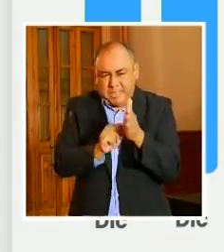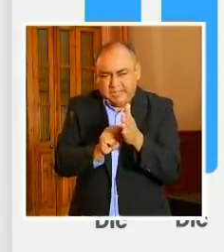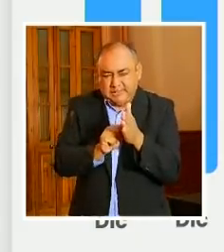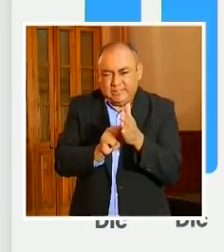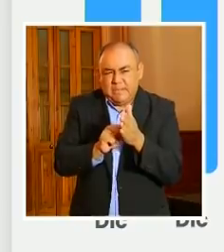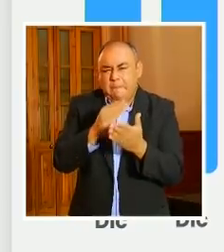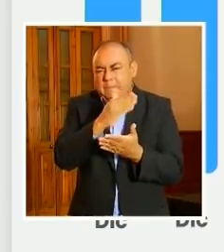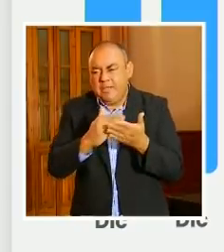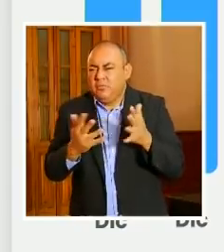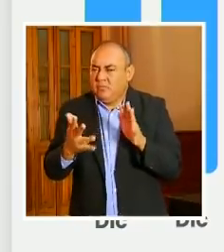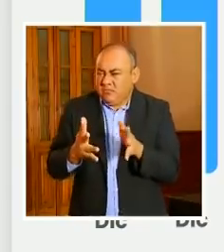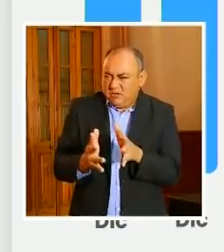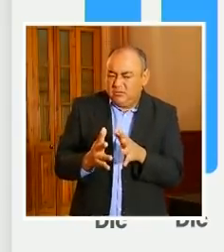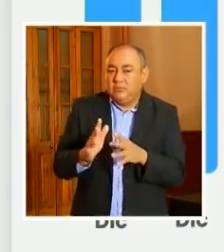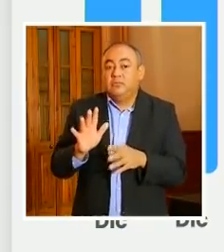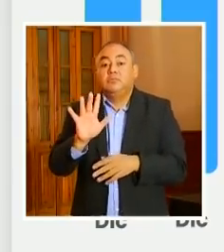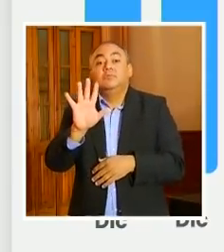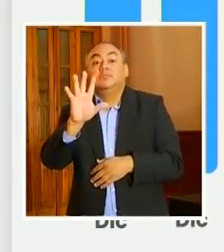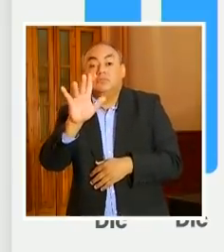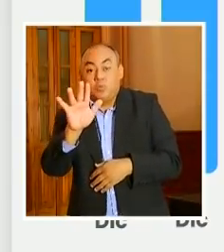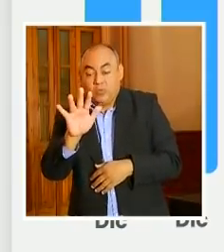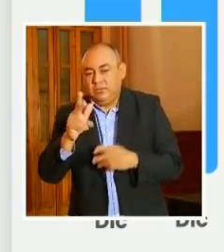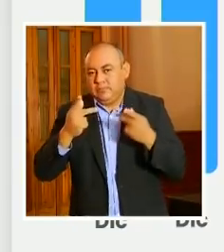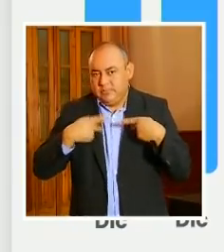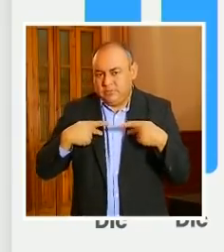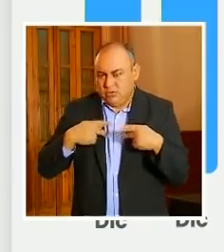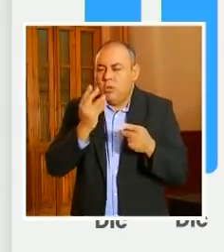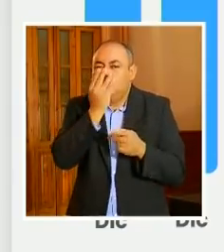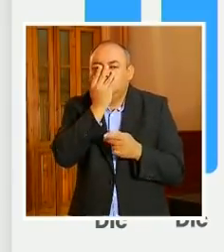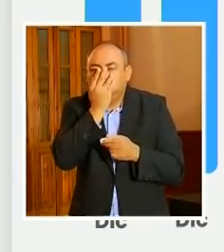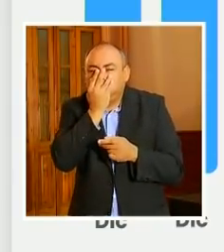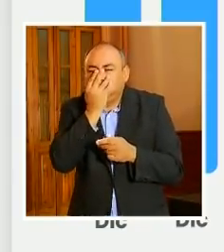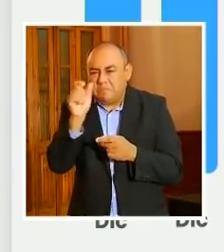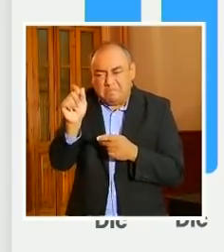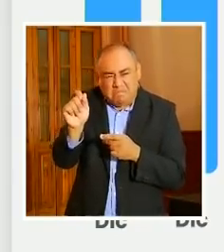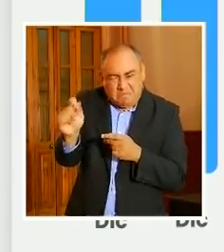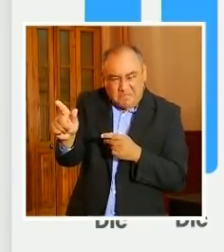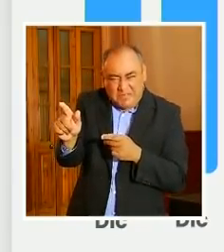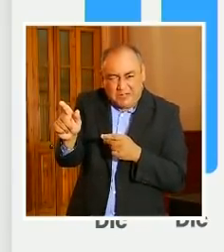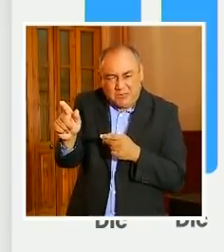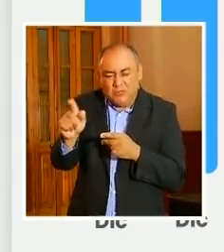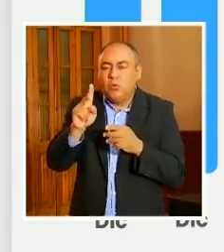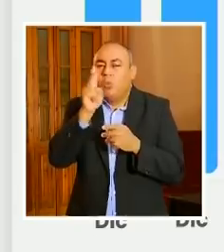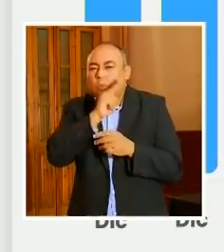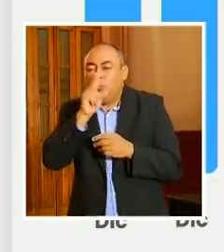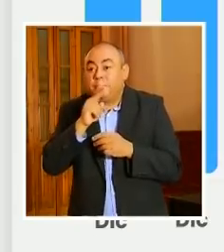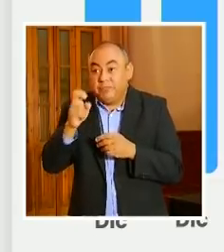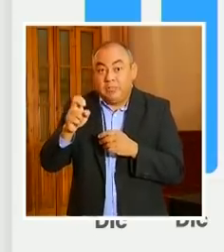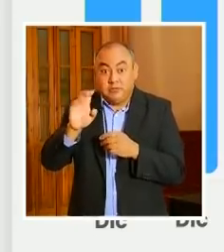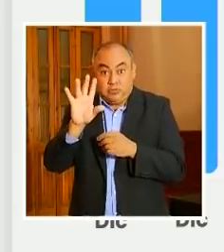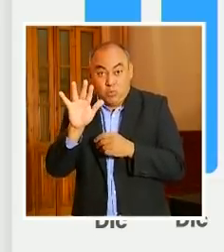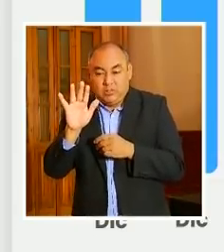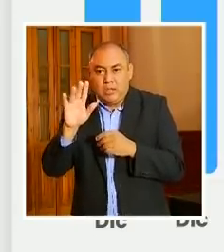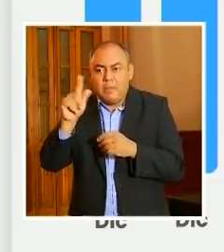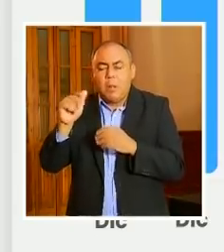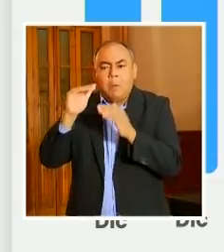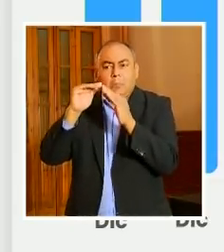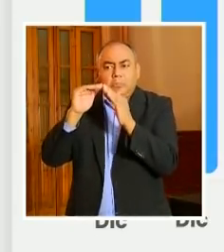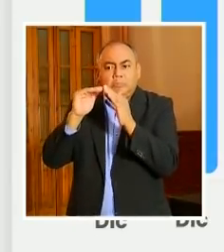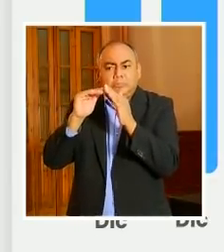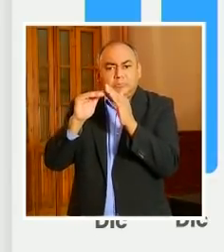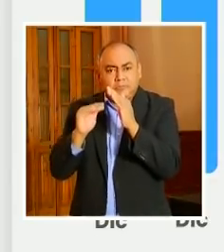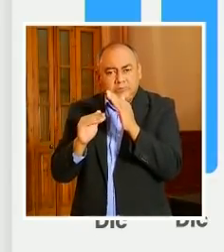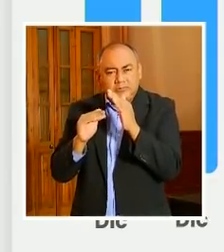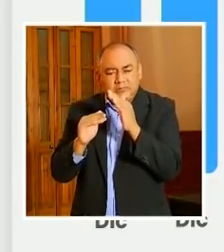50, subimos, bajamos de este número. El más bajo o el punto más bajo fue el